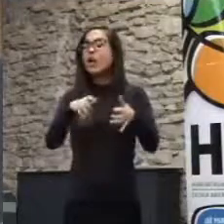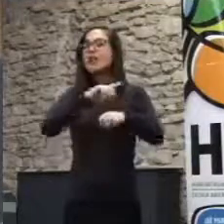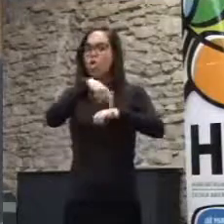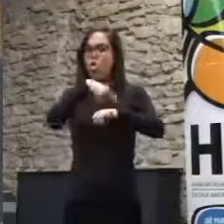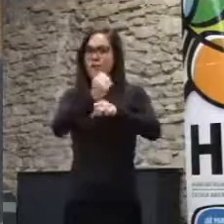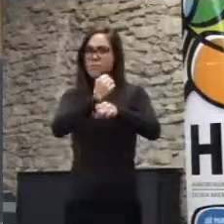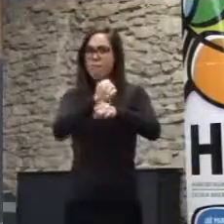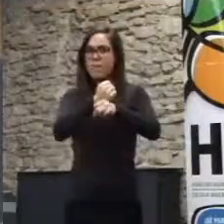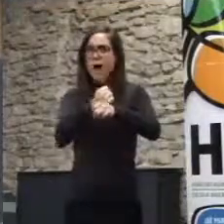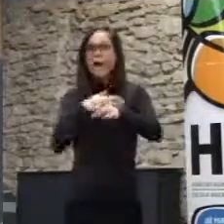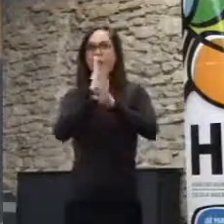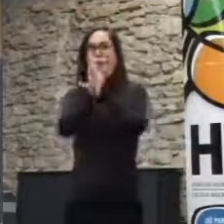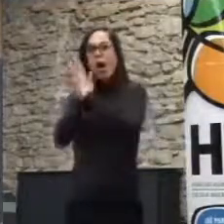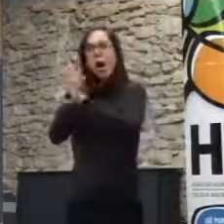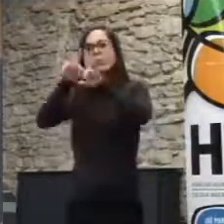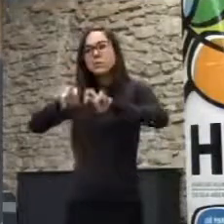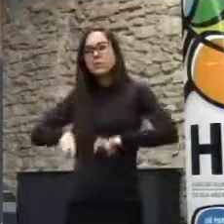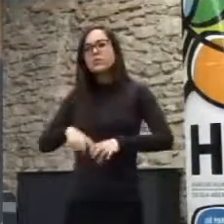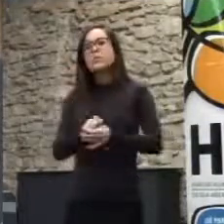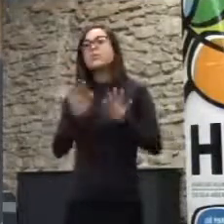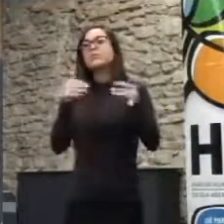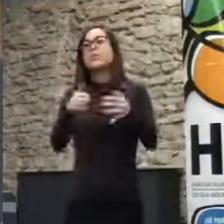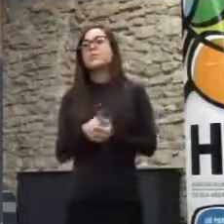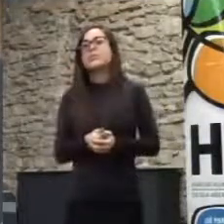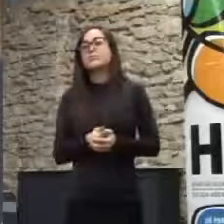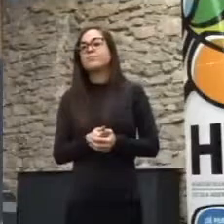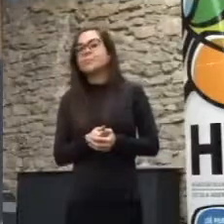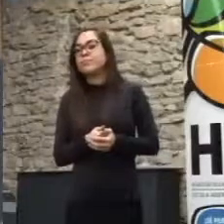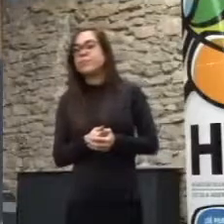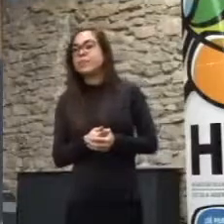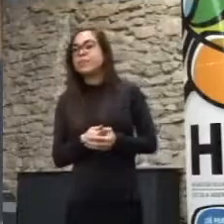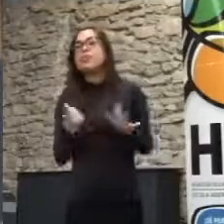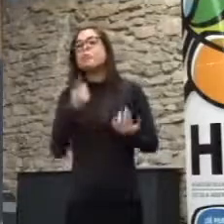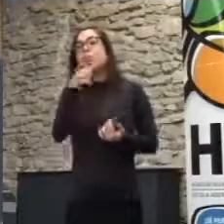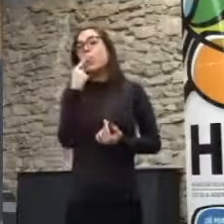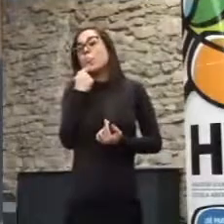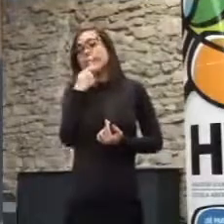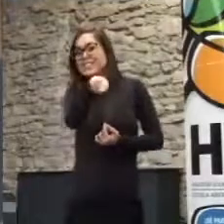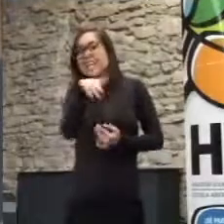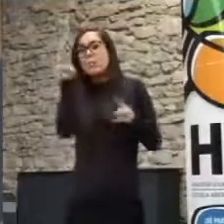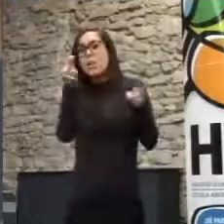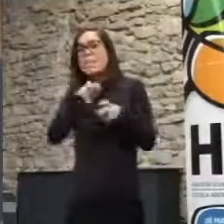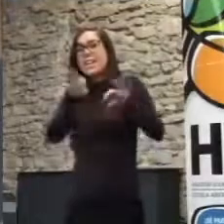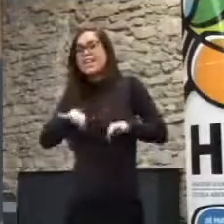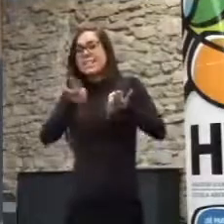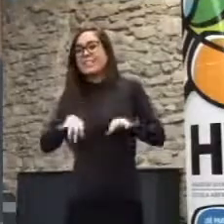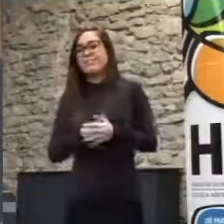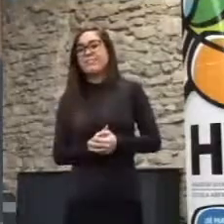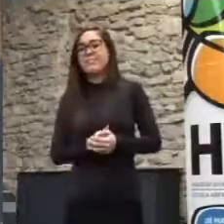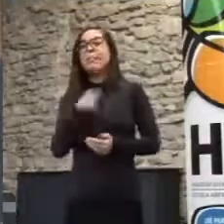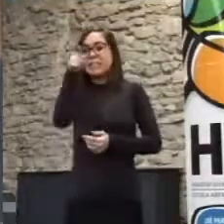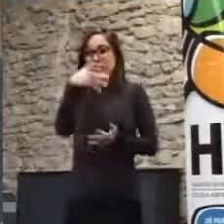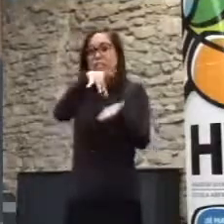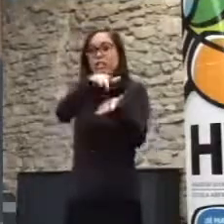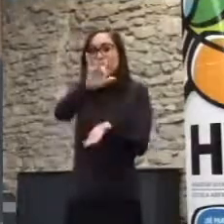hombre, yo lo entiendo, Juancho. Es que a una rueda de prensa no viene nadie, pero lo que le decía Aitor, es que le pasa a usted, pero es que le